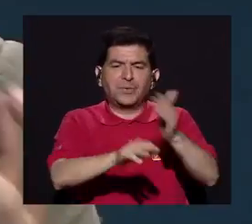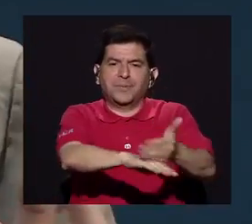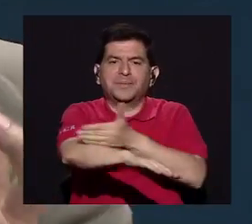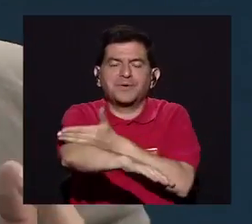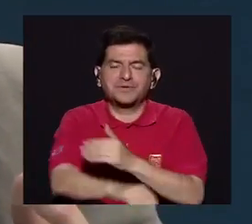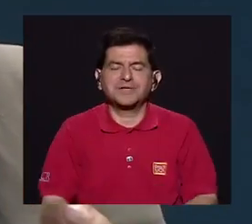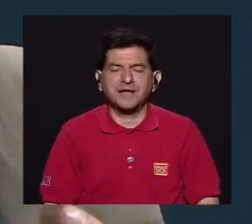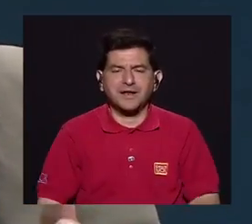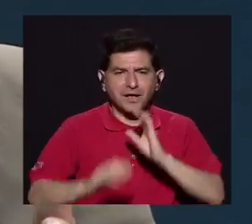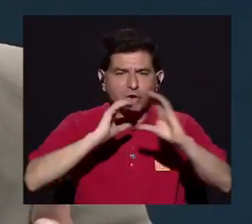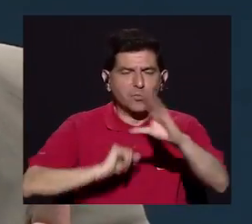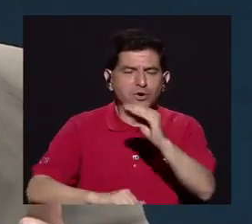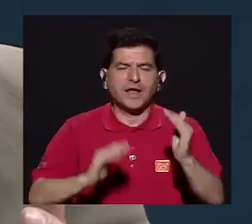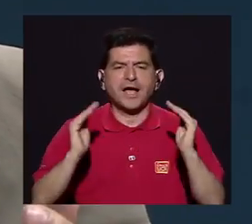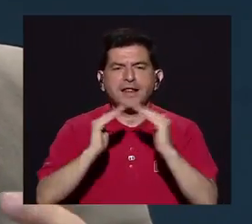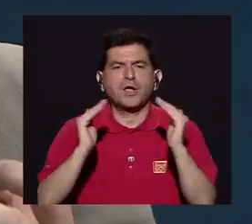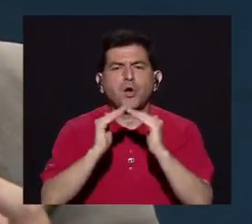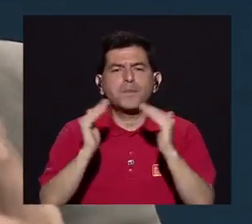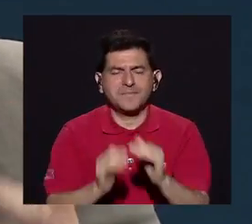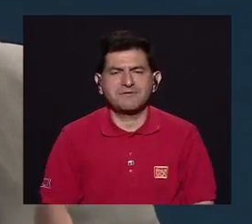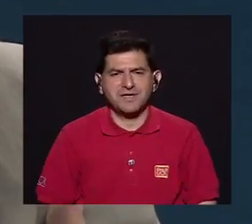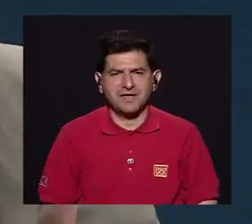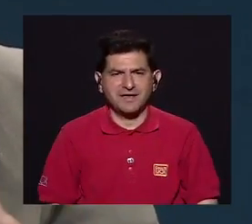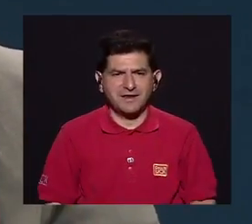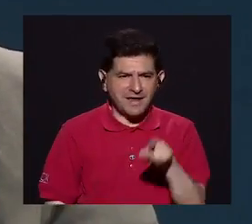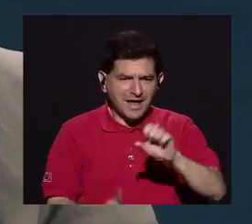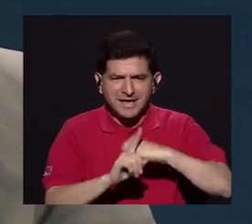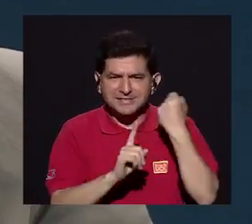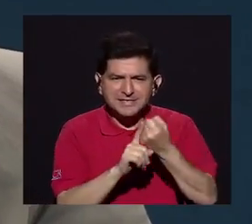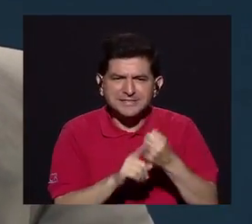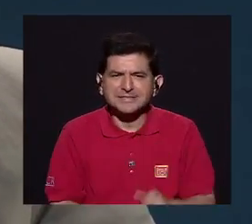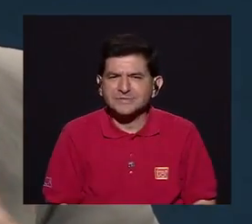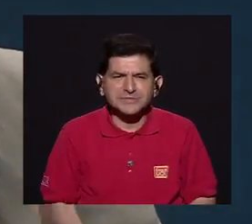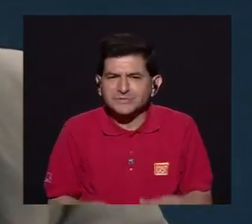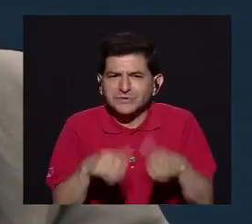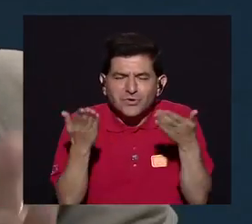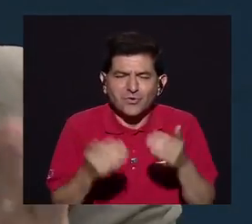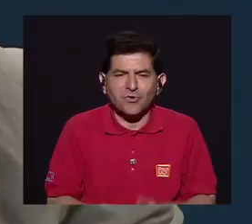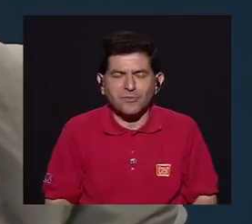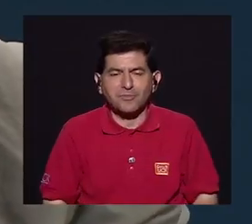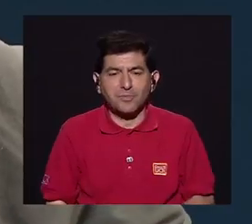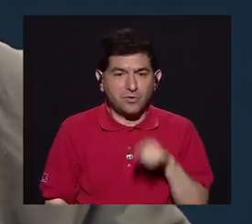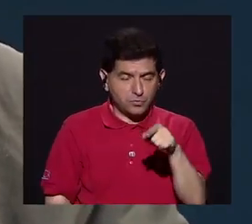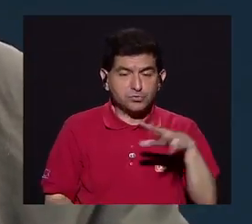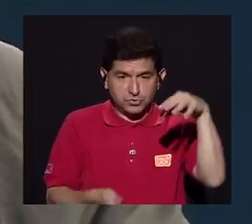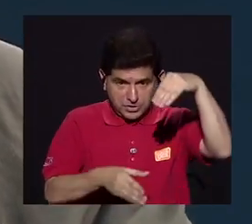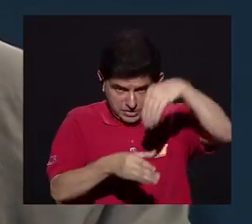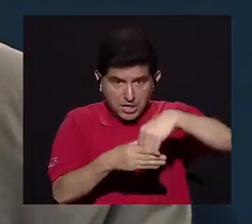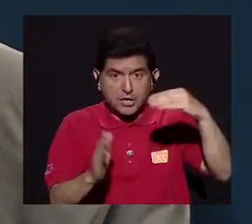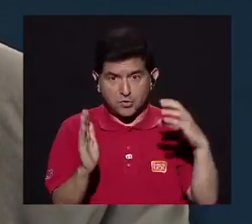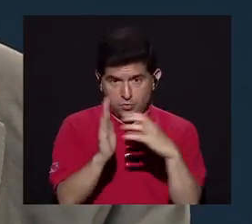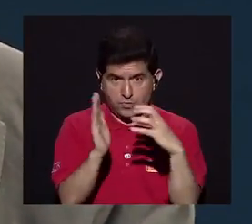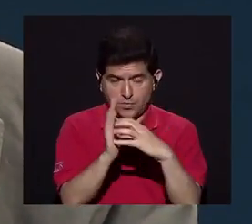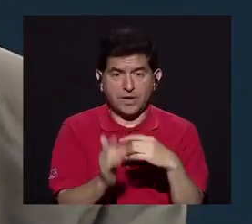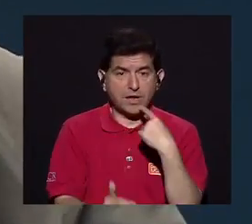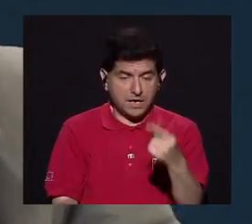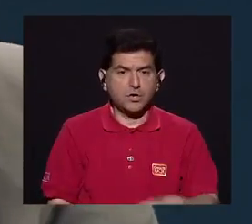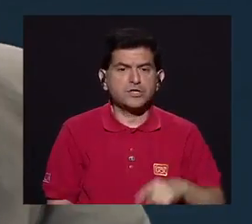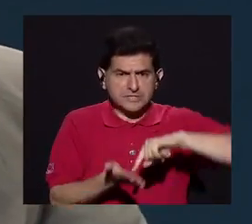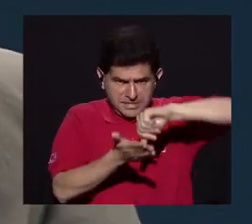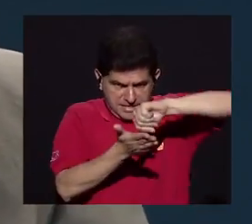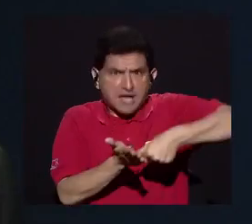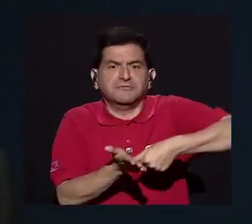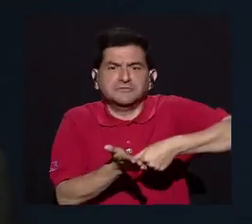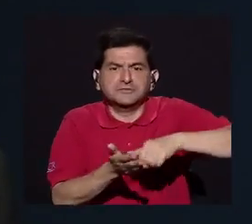mejora. Comunicarse y convivir. Sí. ¿Cuál es ese cuestionamiento y como una dicotomía que usted pone en el texto y que inclusive lo señala con dedo